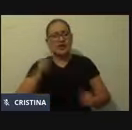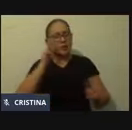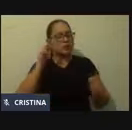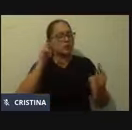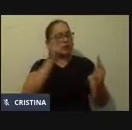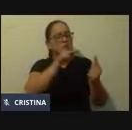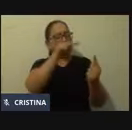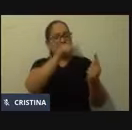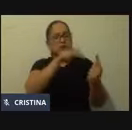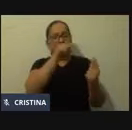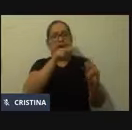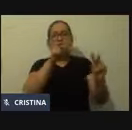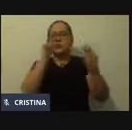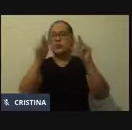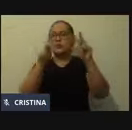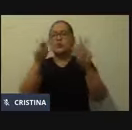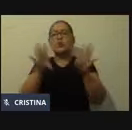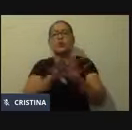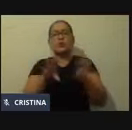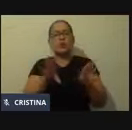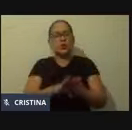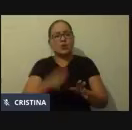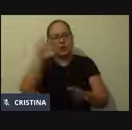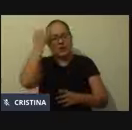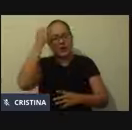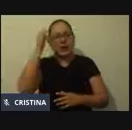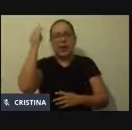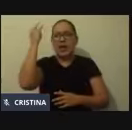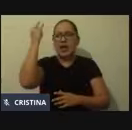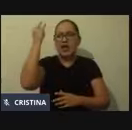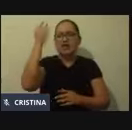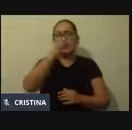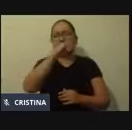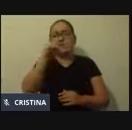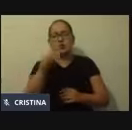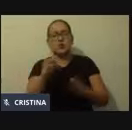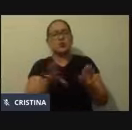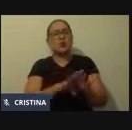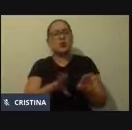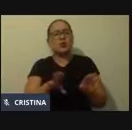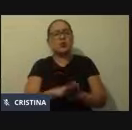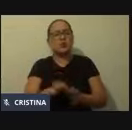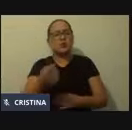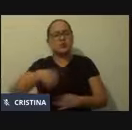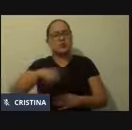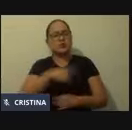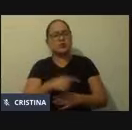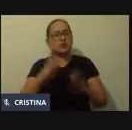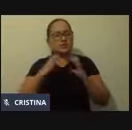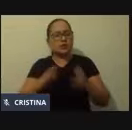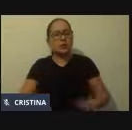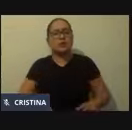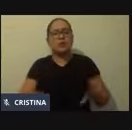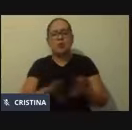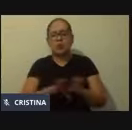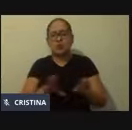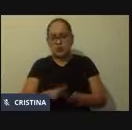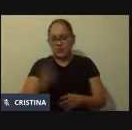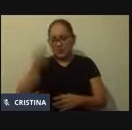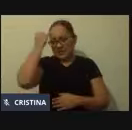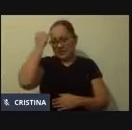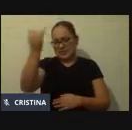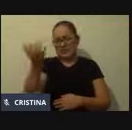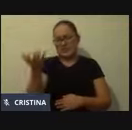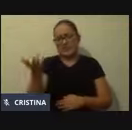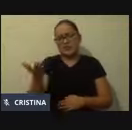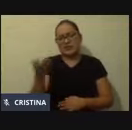de manera, hasta de qué tan alta es, qué es su complexión. Tú te lo imaginas, pero no